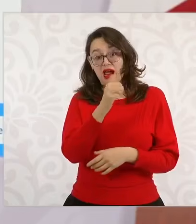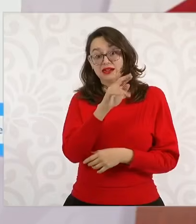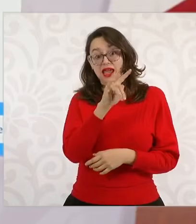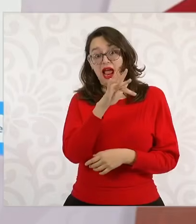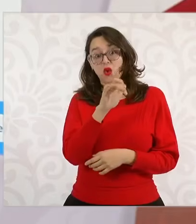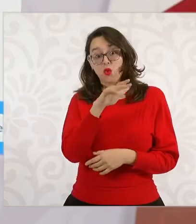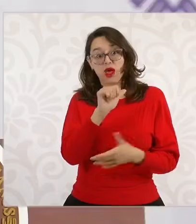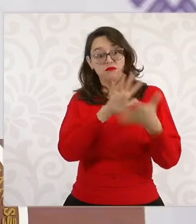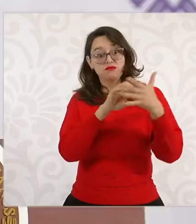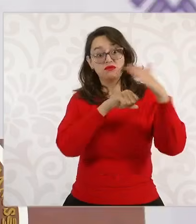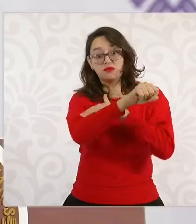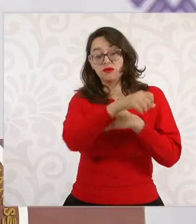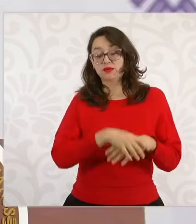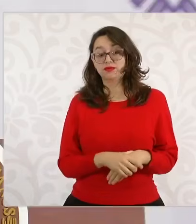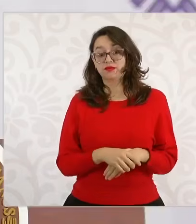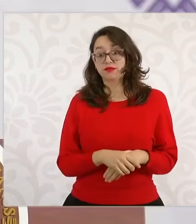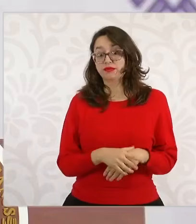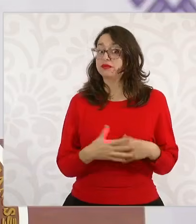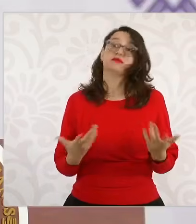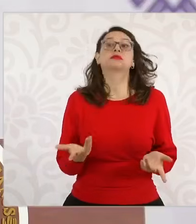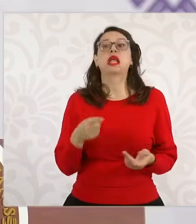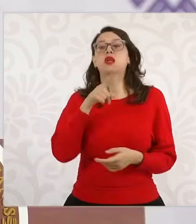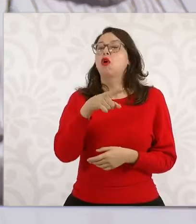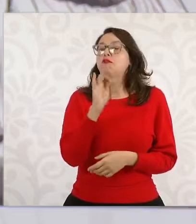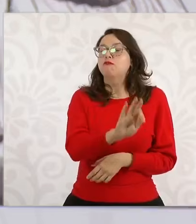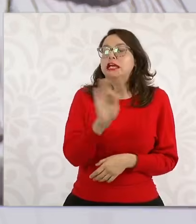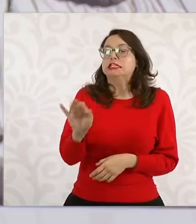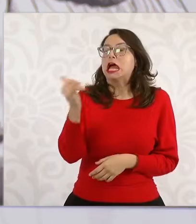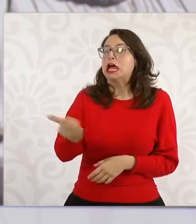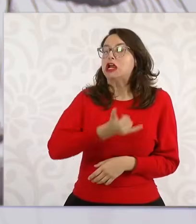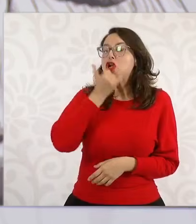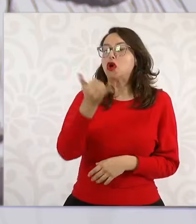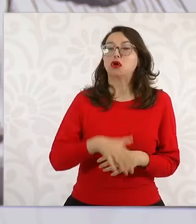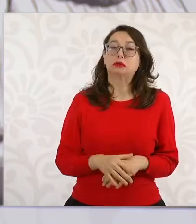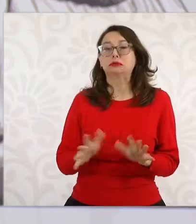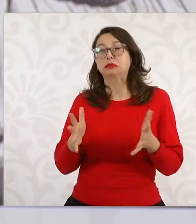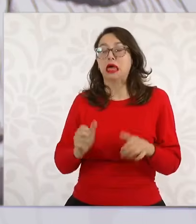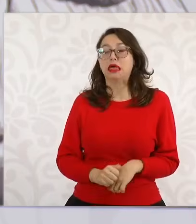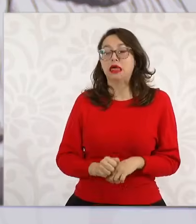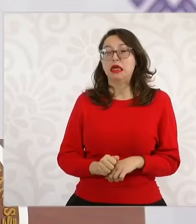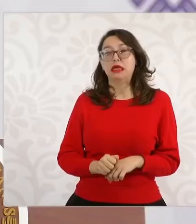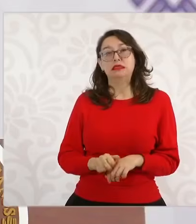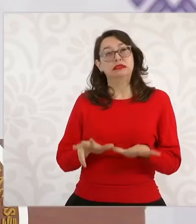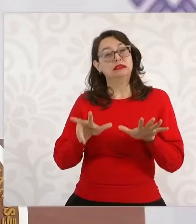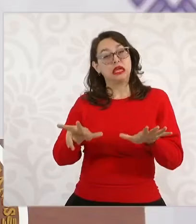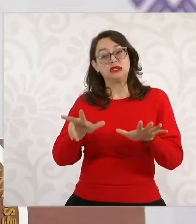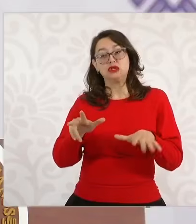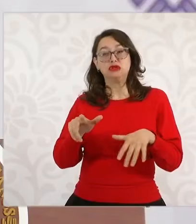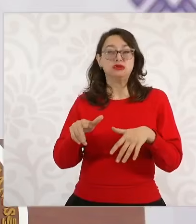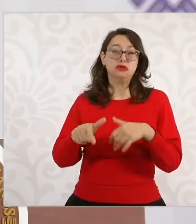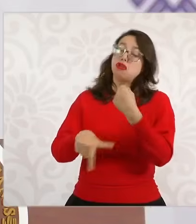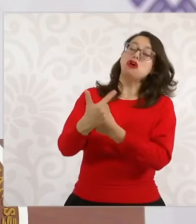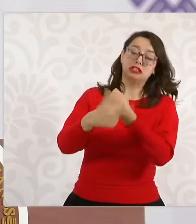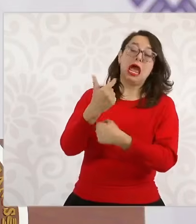¿cuándo? 6 años de Peña, 6 años de AMLO, y acabamos de 12 años por lo